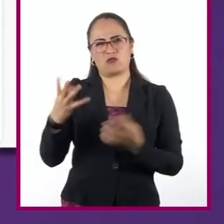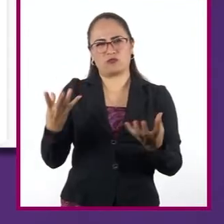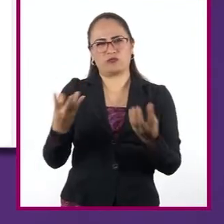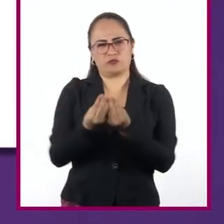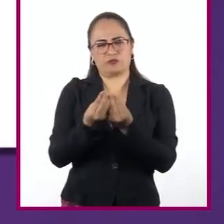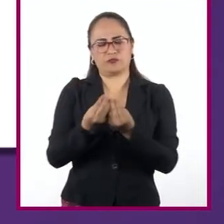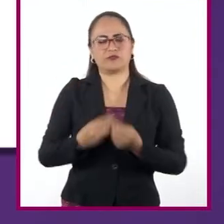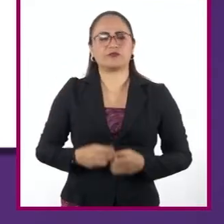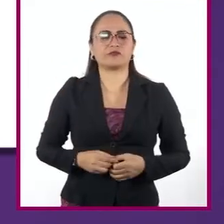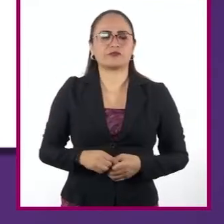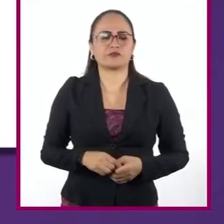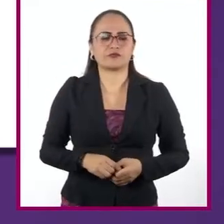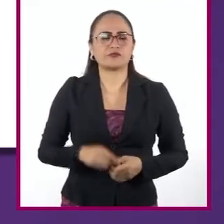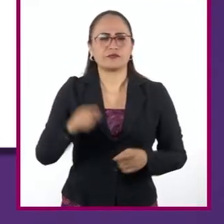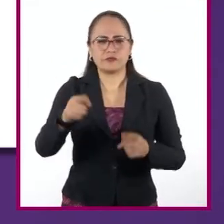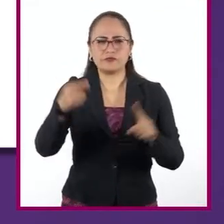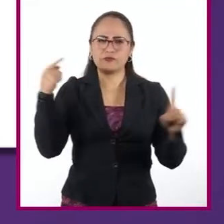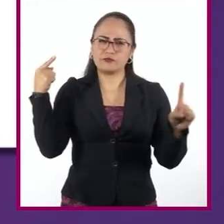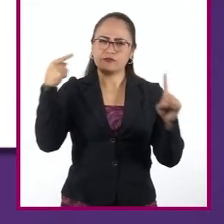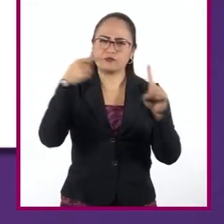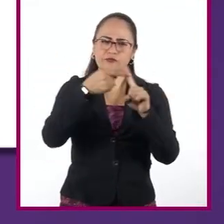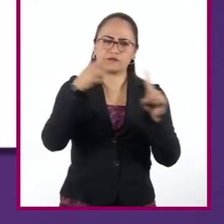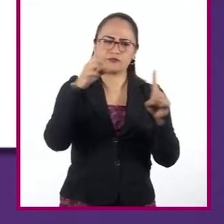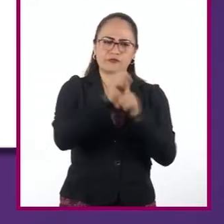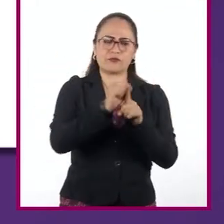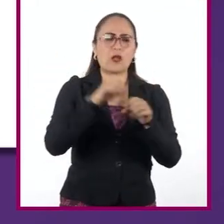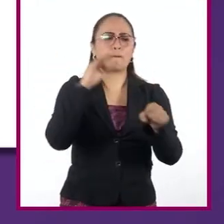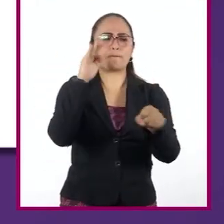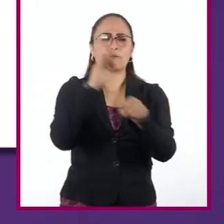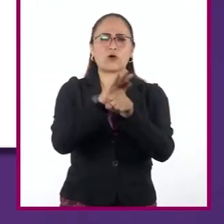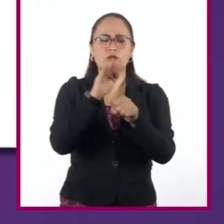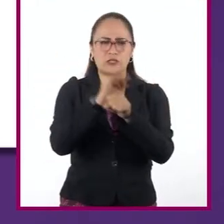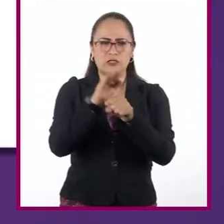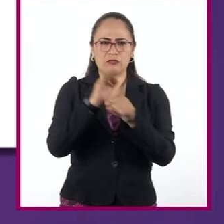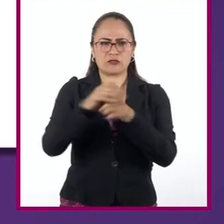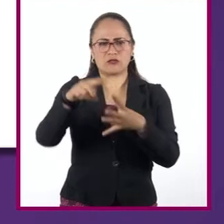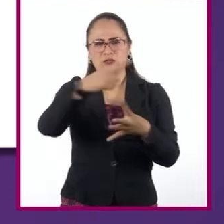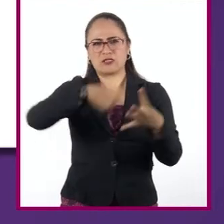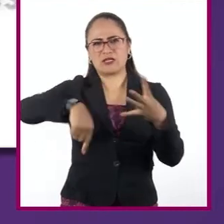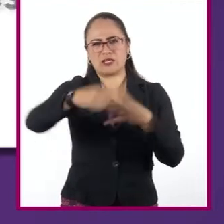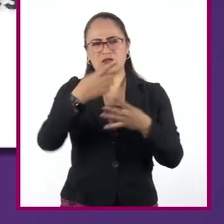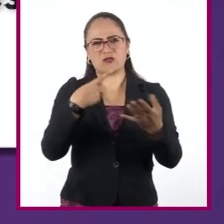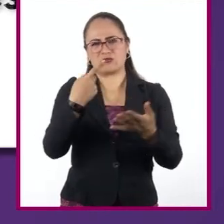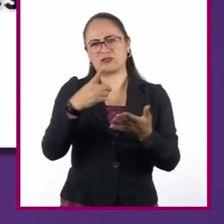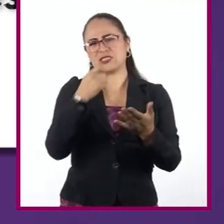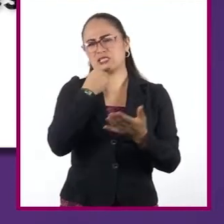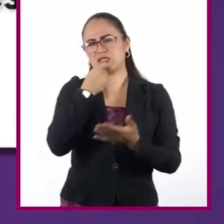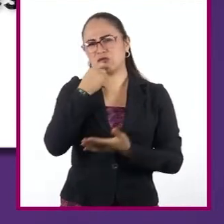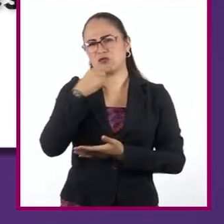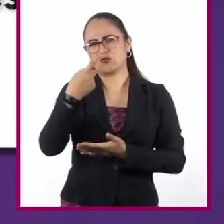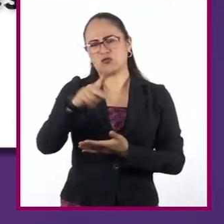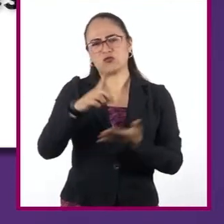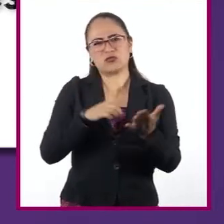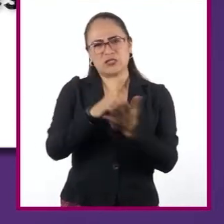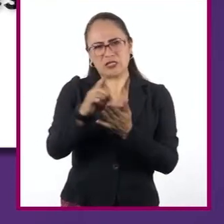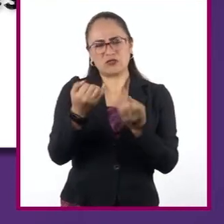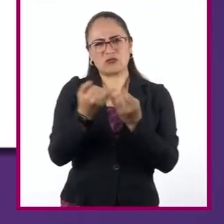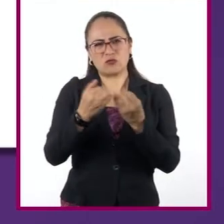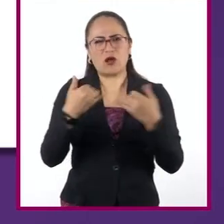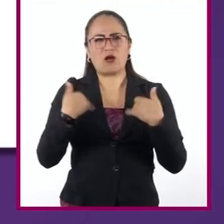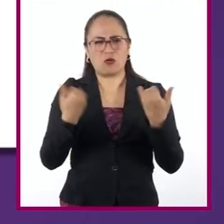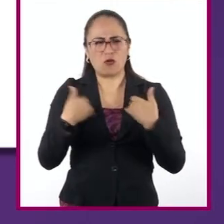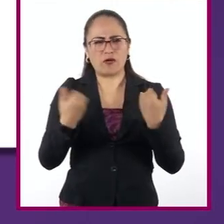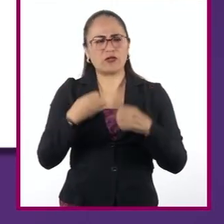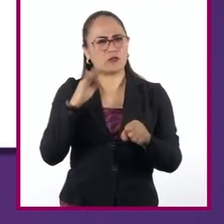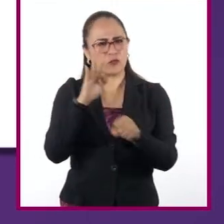ONU, y tiene como objetivo promover la protección y defensa de los derechos de los niños y los adolescentes,